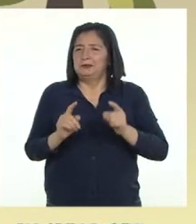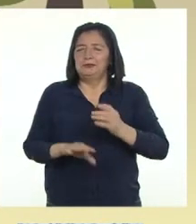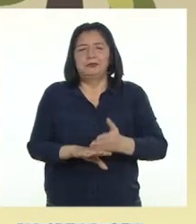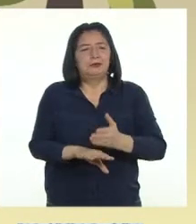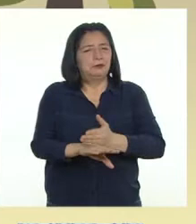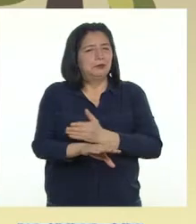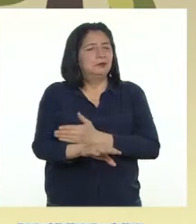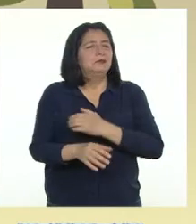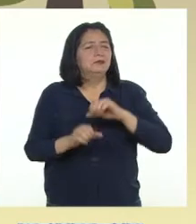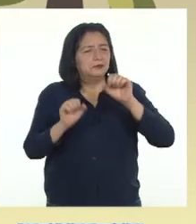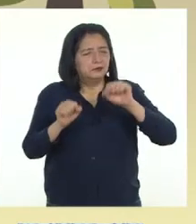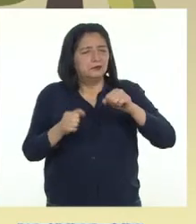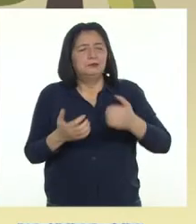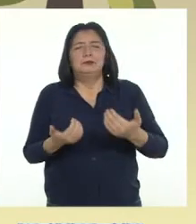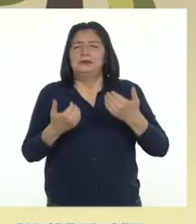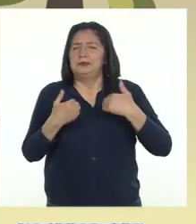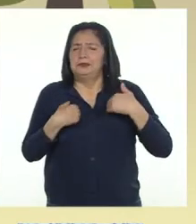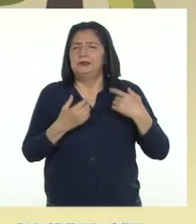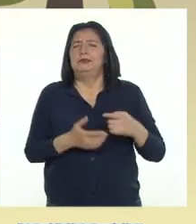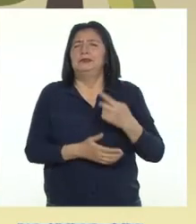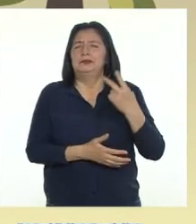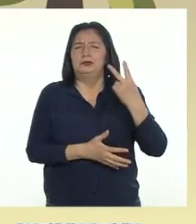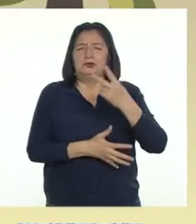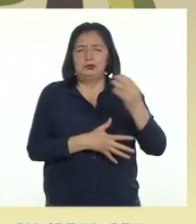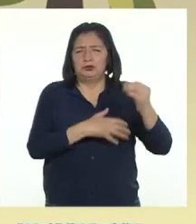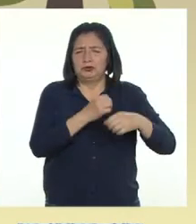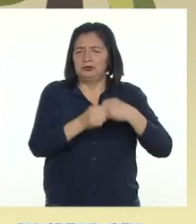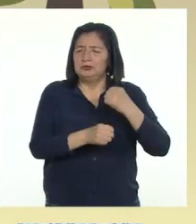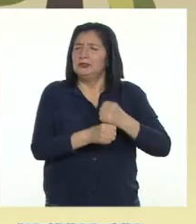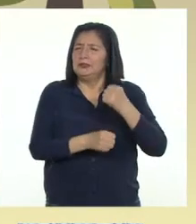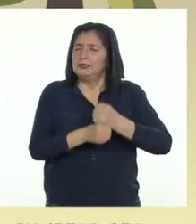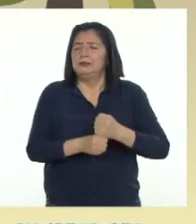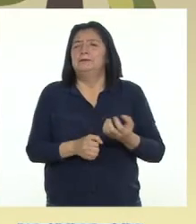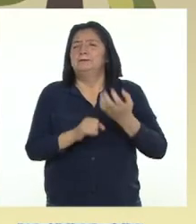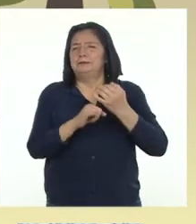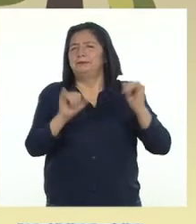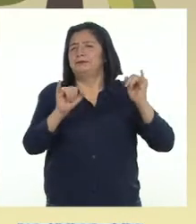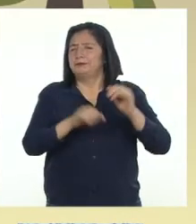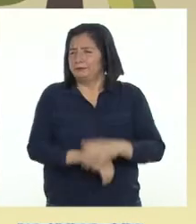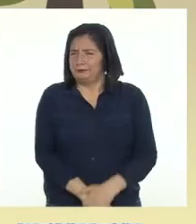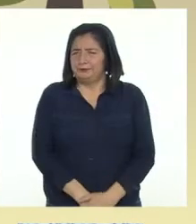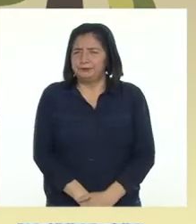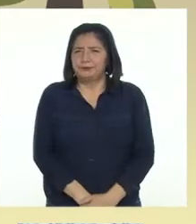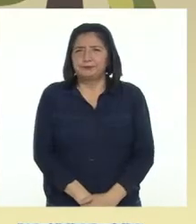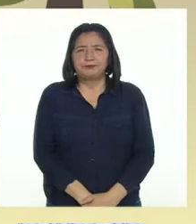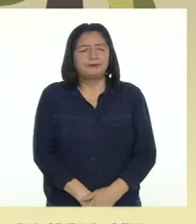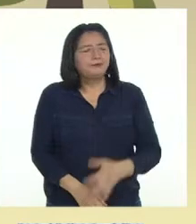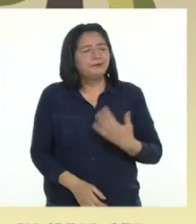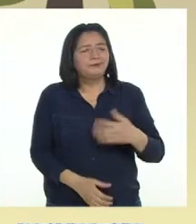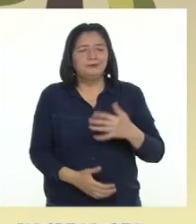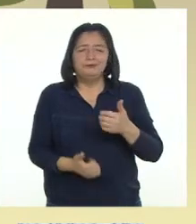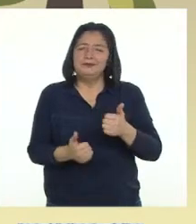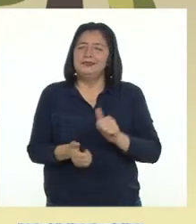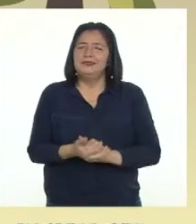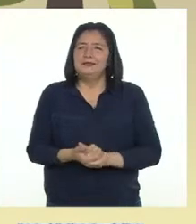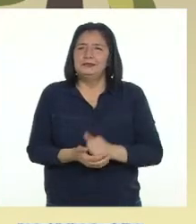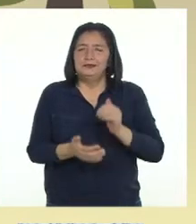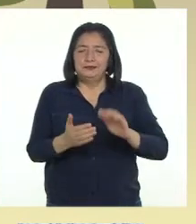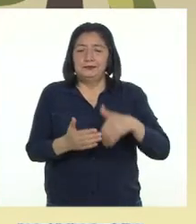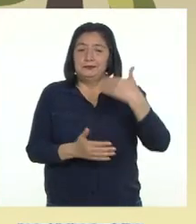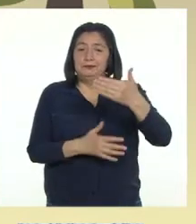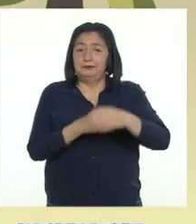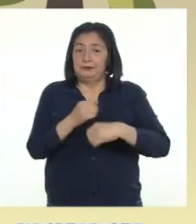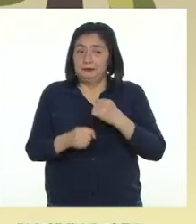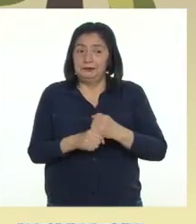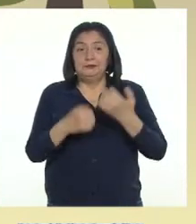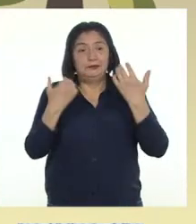logros que hemos tenido en estos 200 años de la República. ¡Wow! El próximo